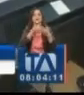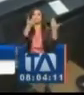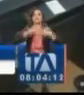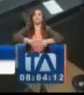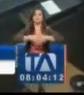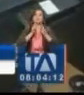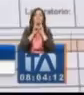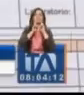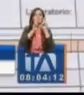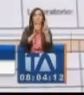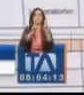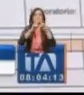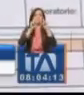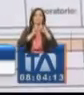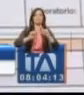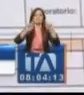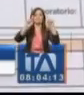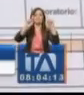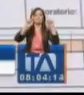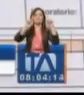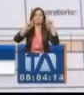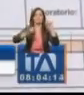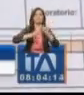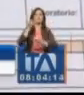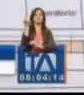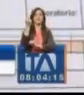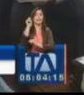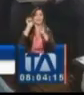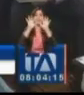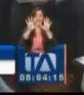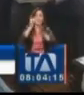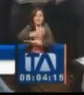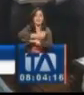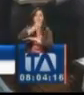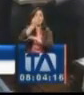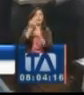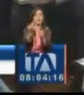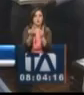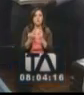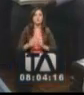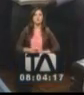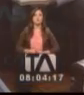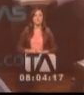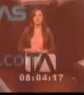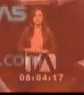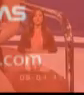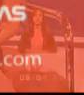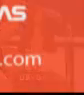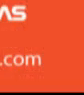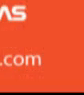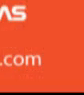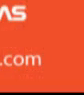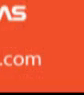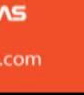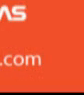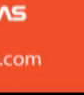los resultados los conocerán los estudiantes en los próximos 10 días. En Quito, Jorge Loaiza, 24 horas.